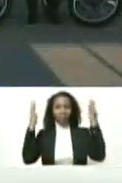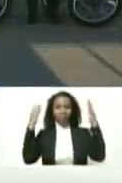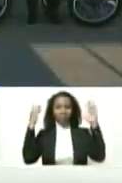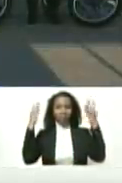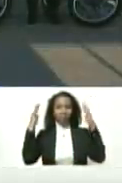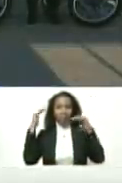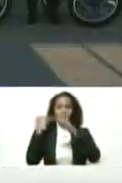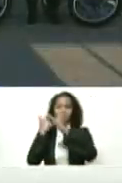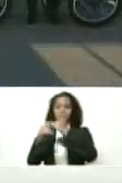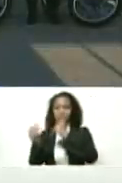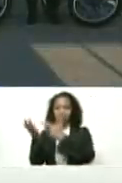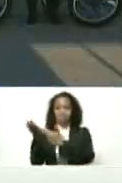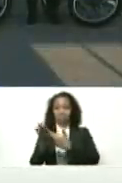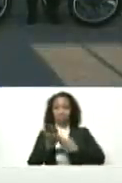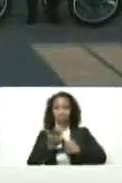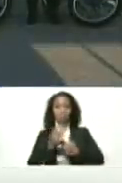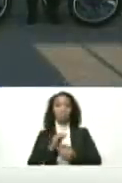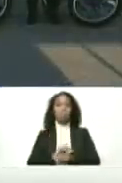Mensaje recibido.